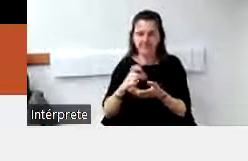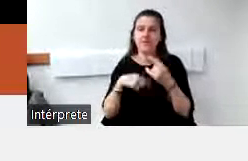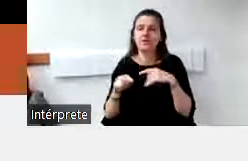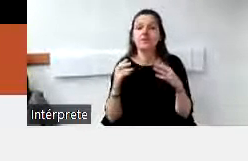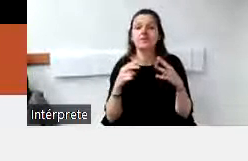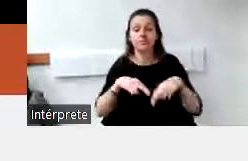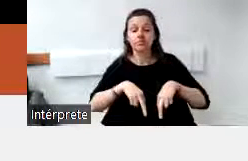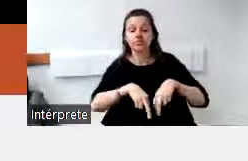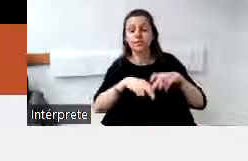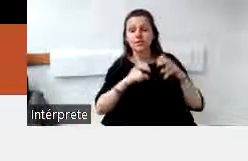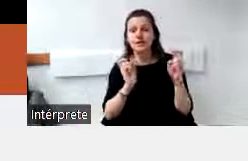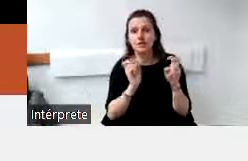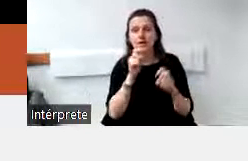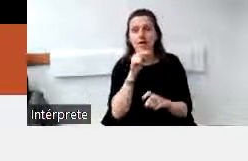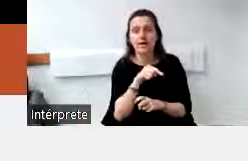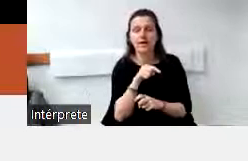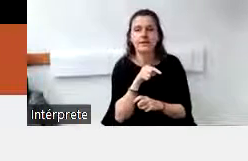en todos los países